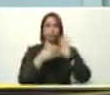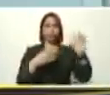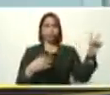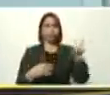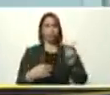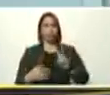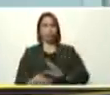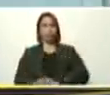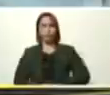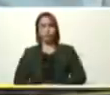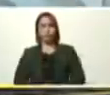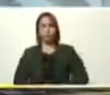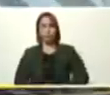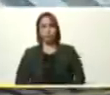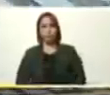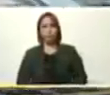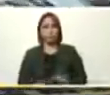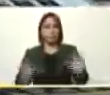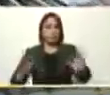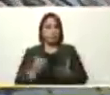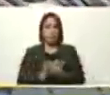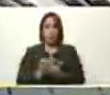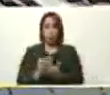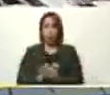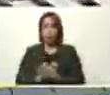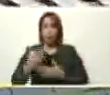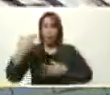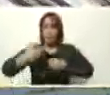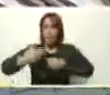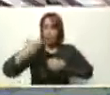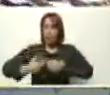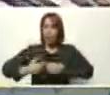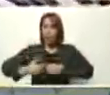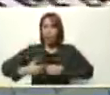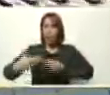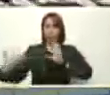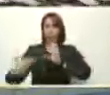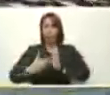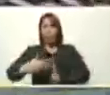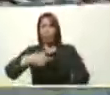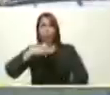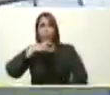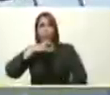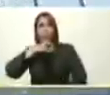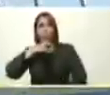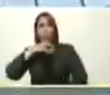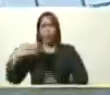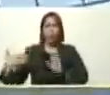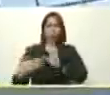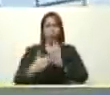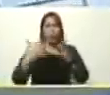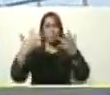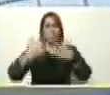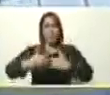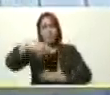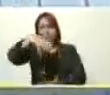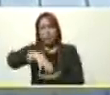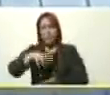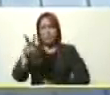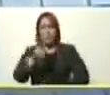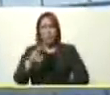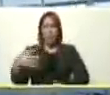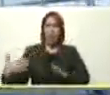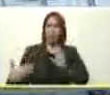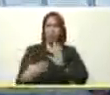agresiones contra la economía, contra el petróleo, contra el oro, contra las empresas del Estado, contra la